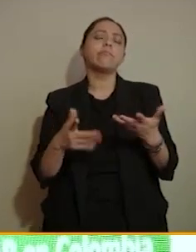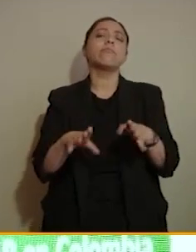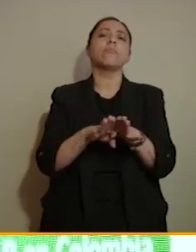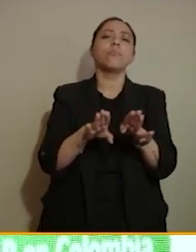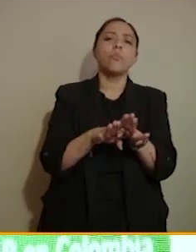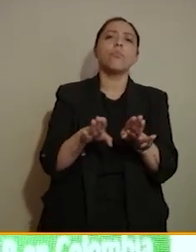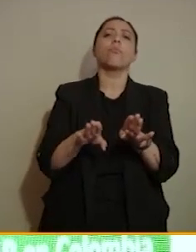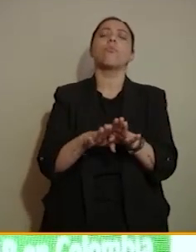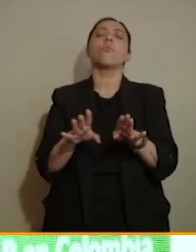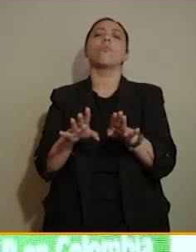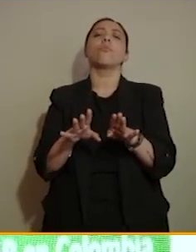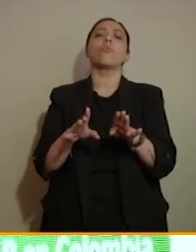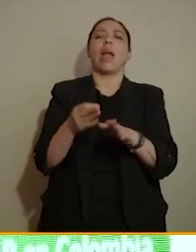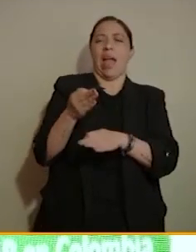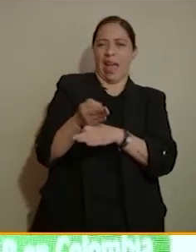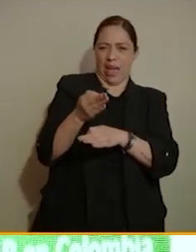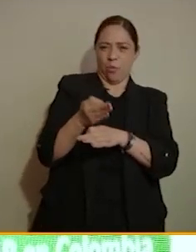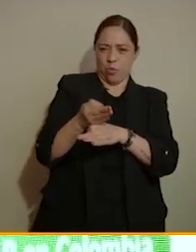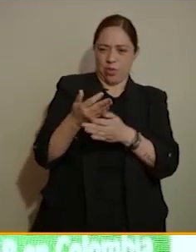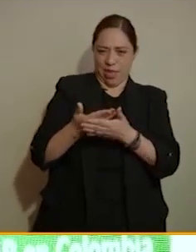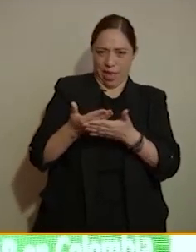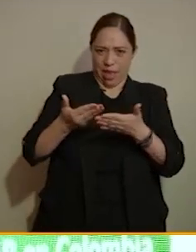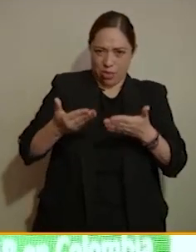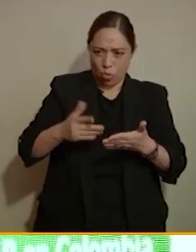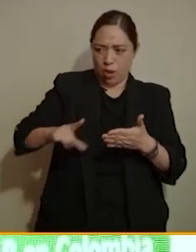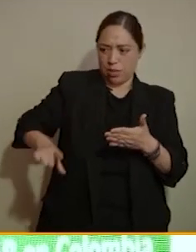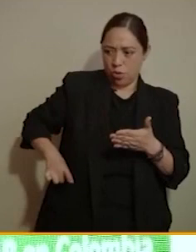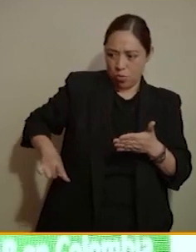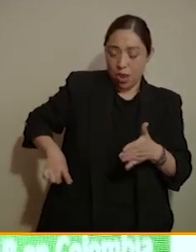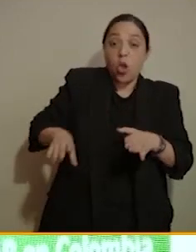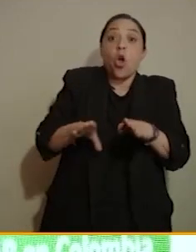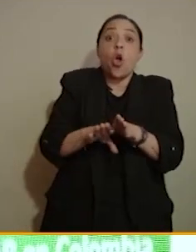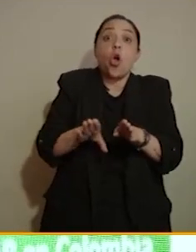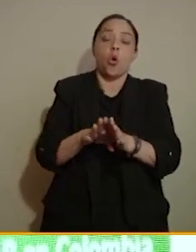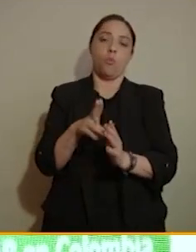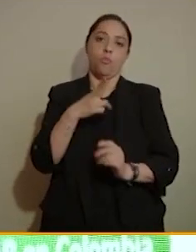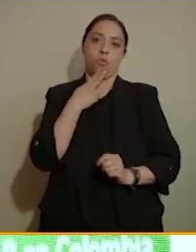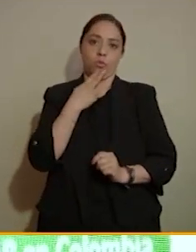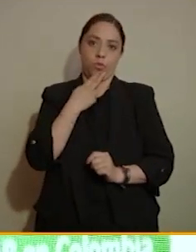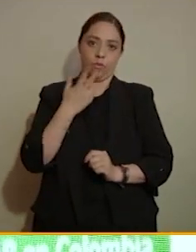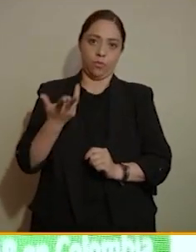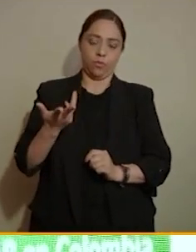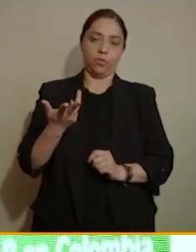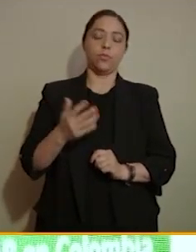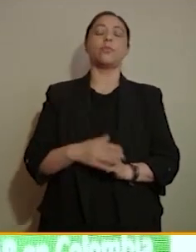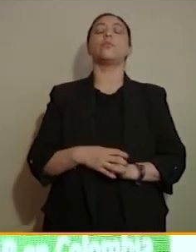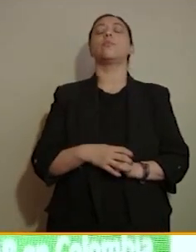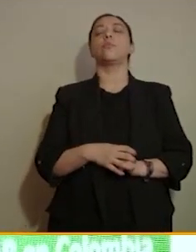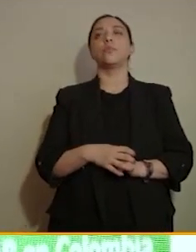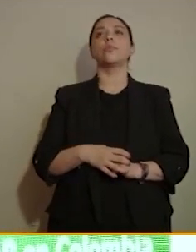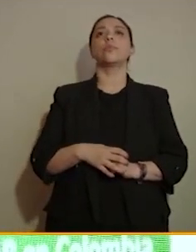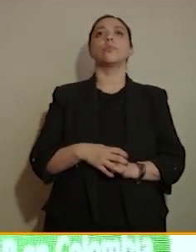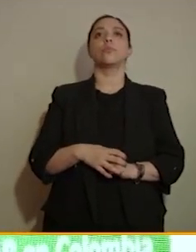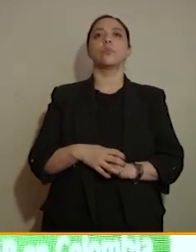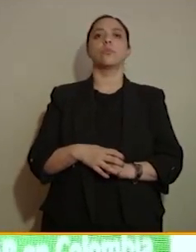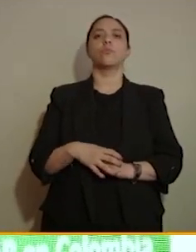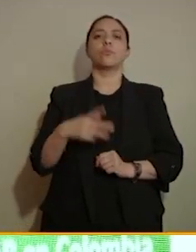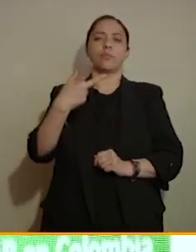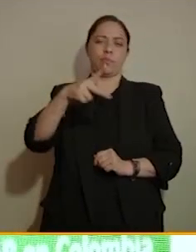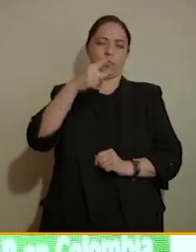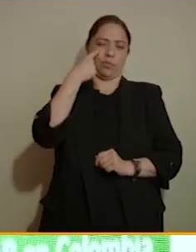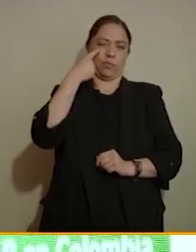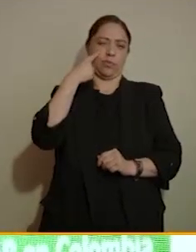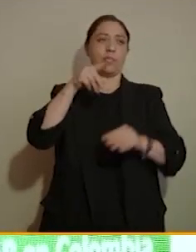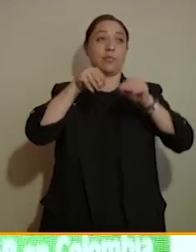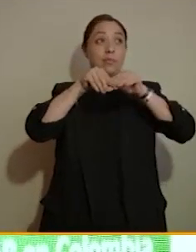relaciones contractuales del mismo gobierno. Entonces, su publicación